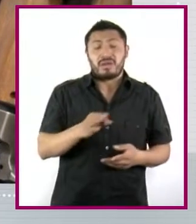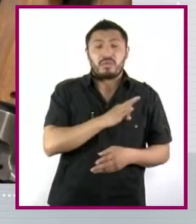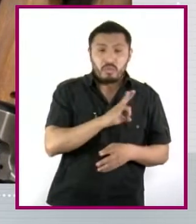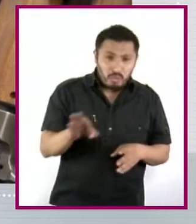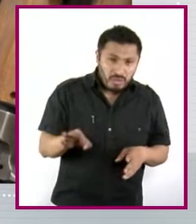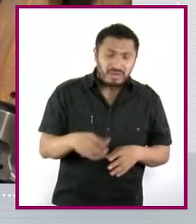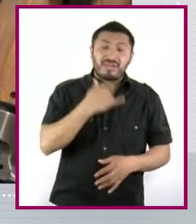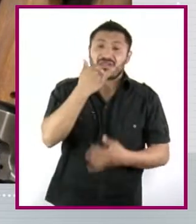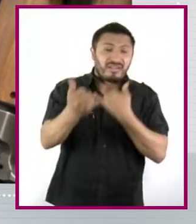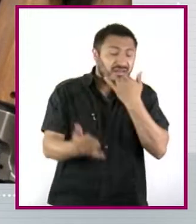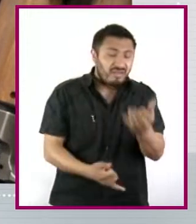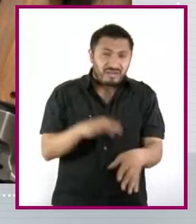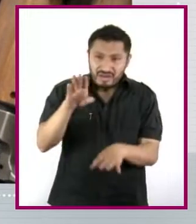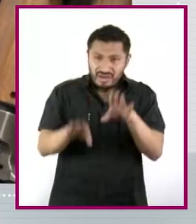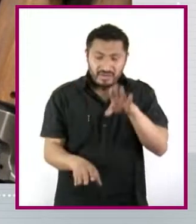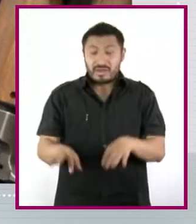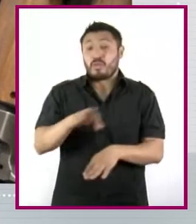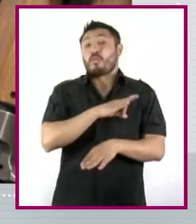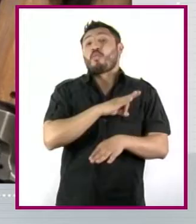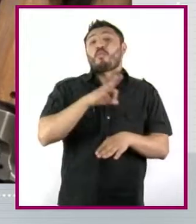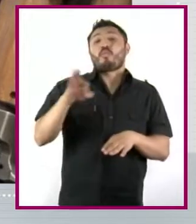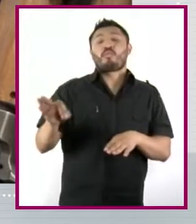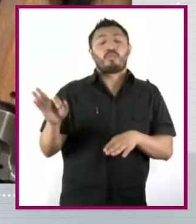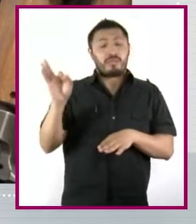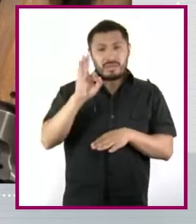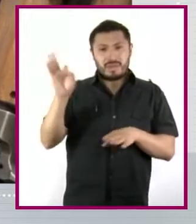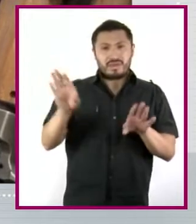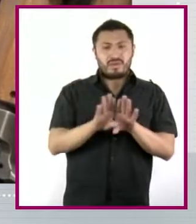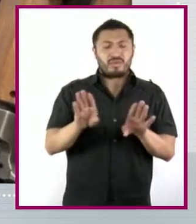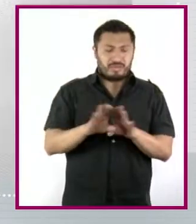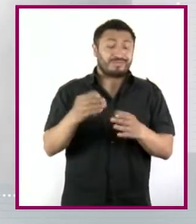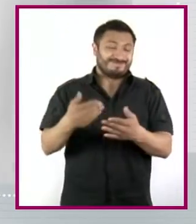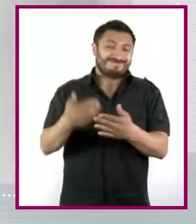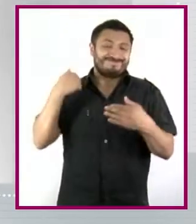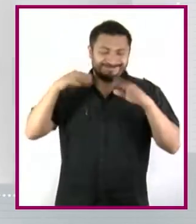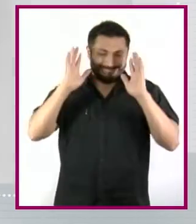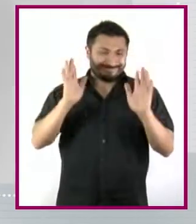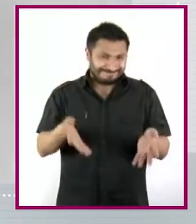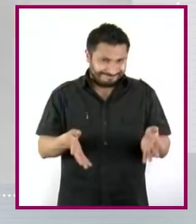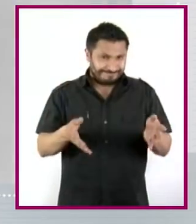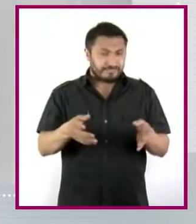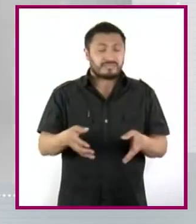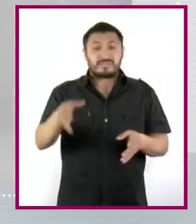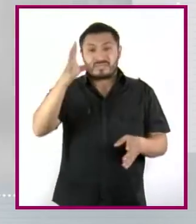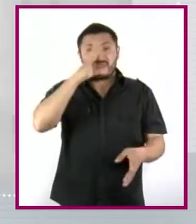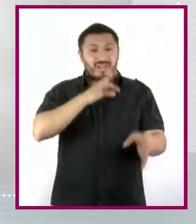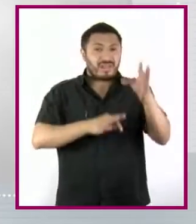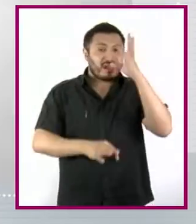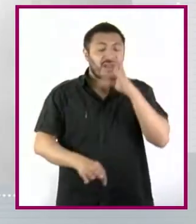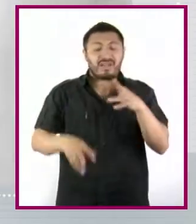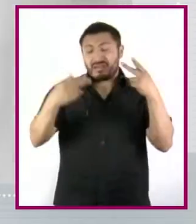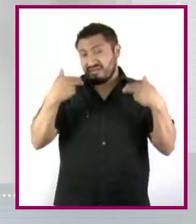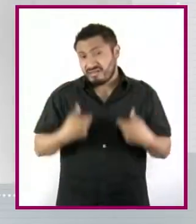cometerse errores, y que puede haber también, como las ha habido, pues fallas humanas,